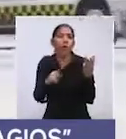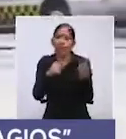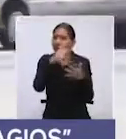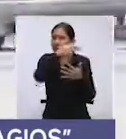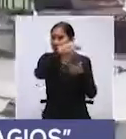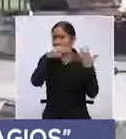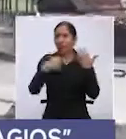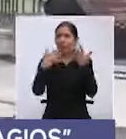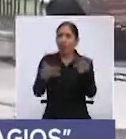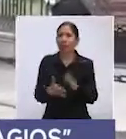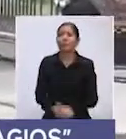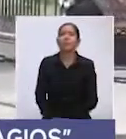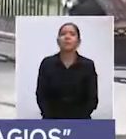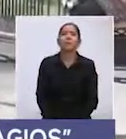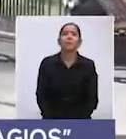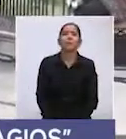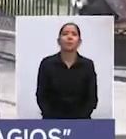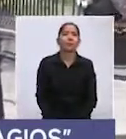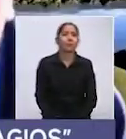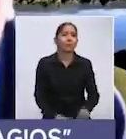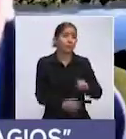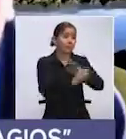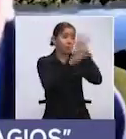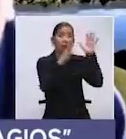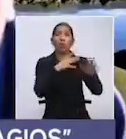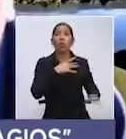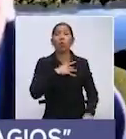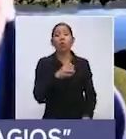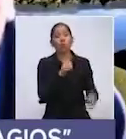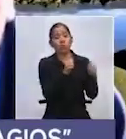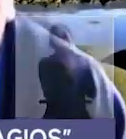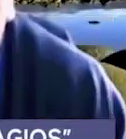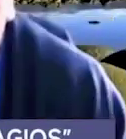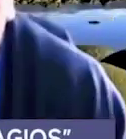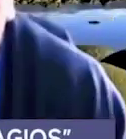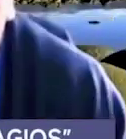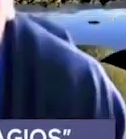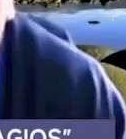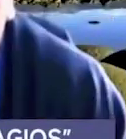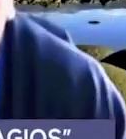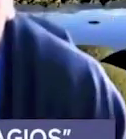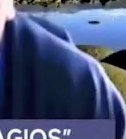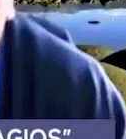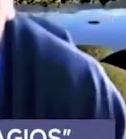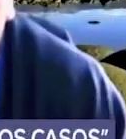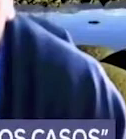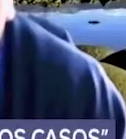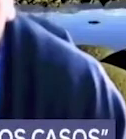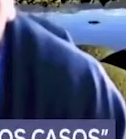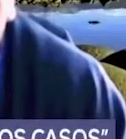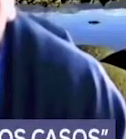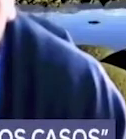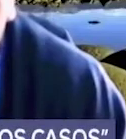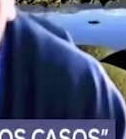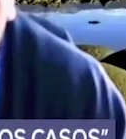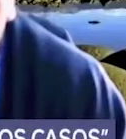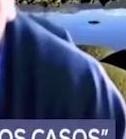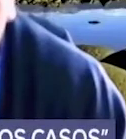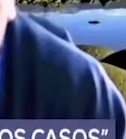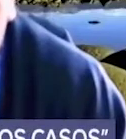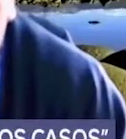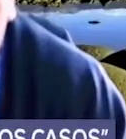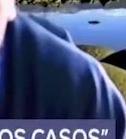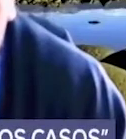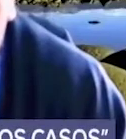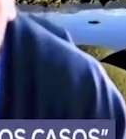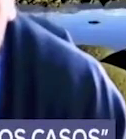Claro, ha sido un gusto que nos esté acompañando y claro, conociendo también, ¿no?, qué es lo que estará ocurriendo en caso de que la gente no esté utilizando